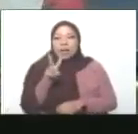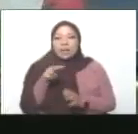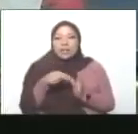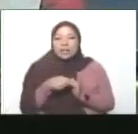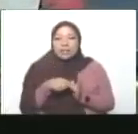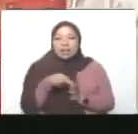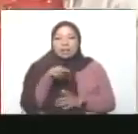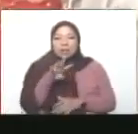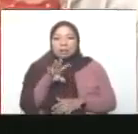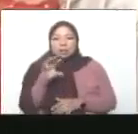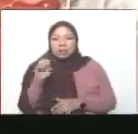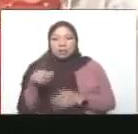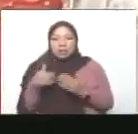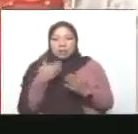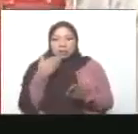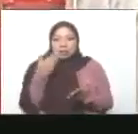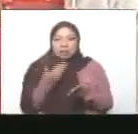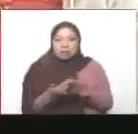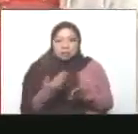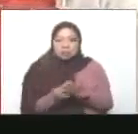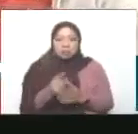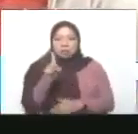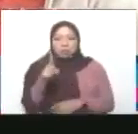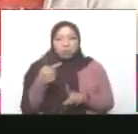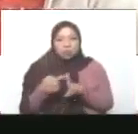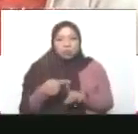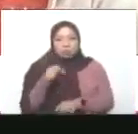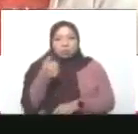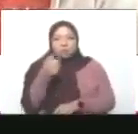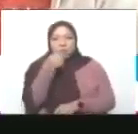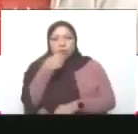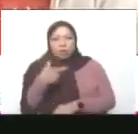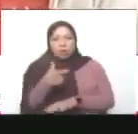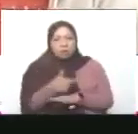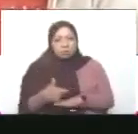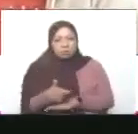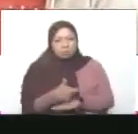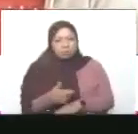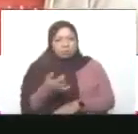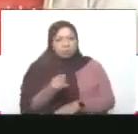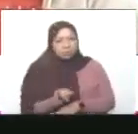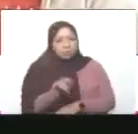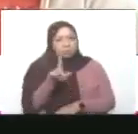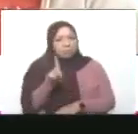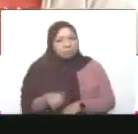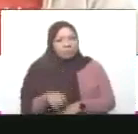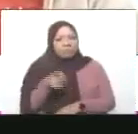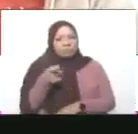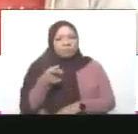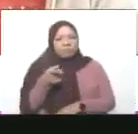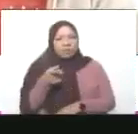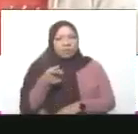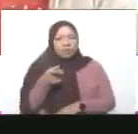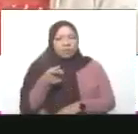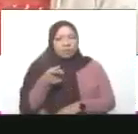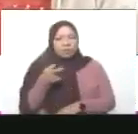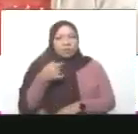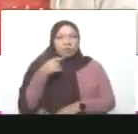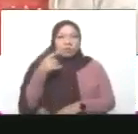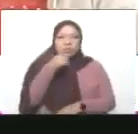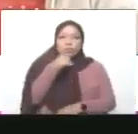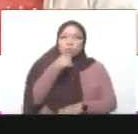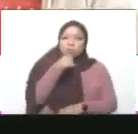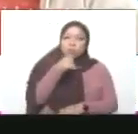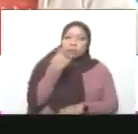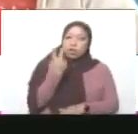cilindros gracias al 1x10 del buen gobierno, a usted y a PDVSA Gas. Por allá nos visitó en